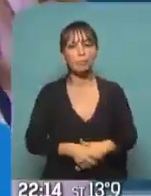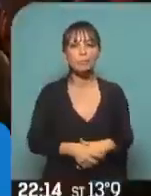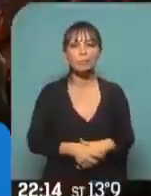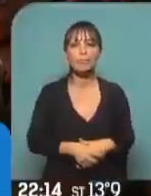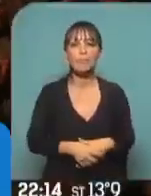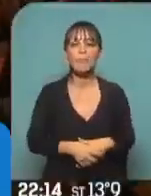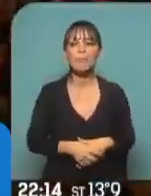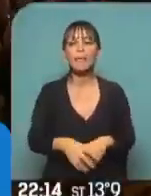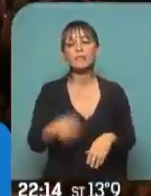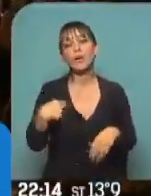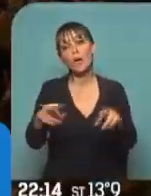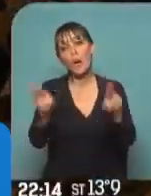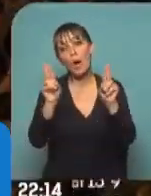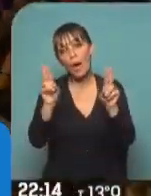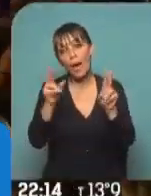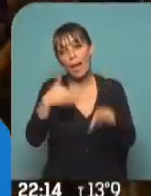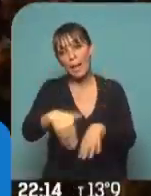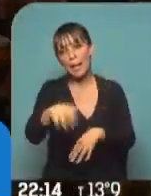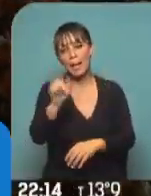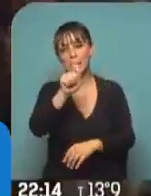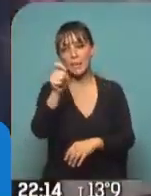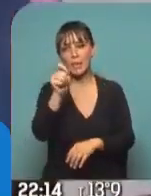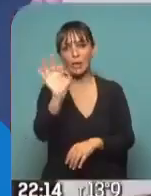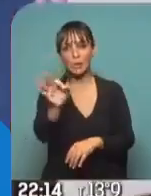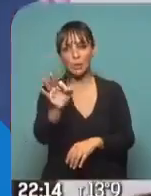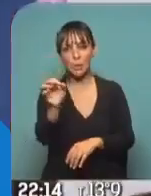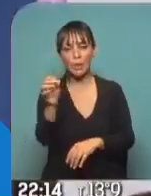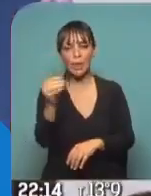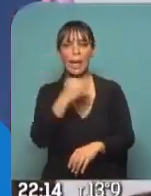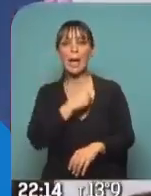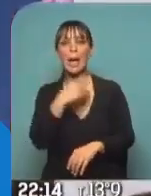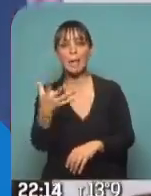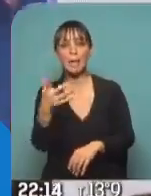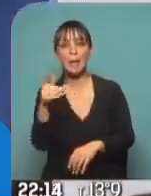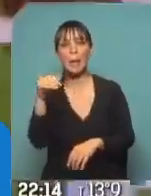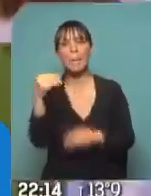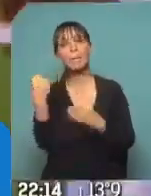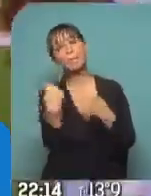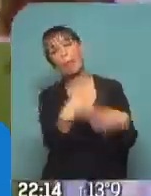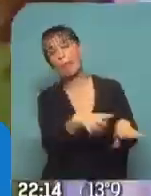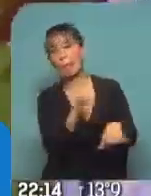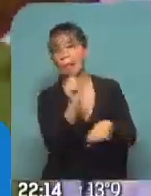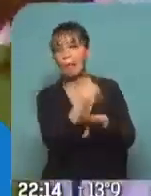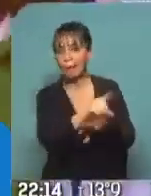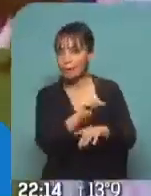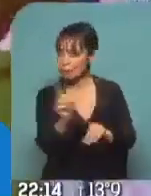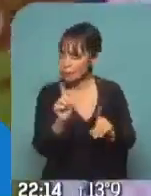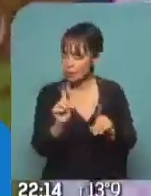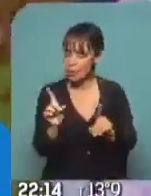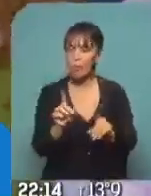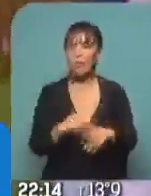y esperando que en octubre los bonaerenses no se la pierdan, como dije el jueves,